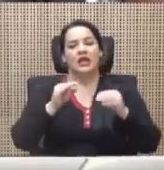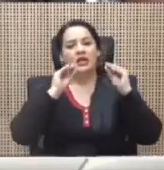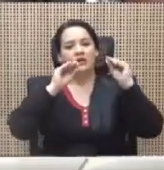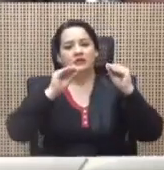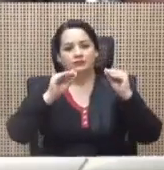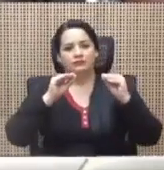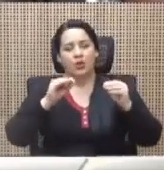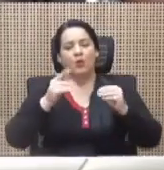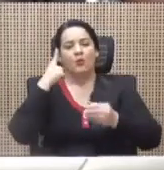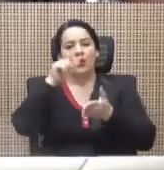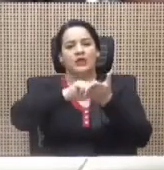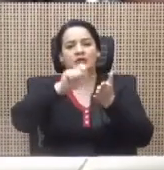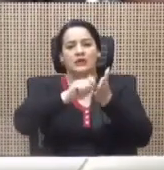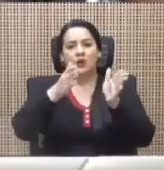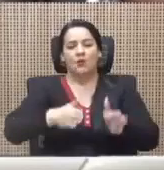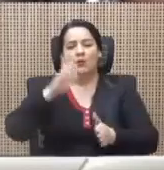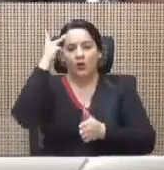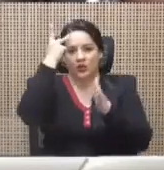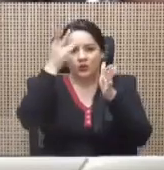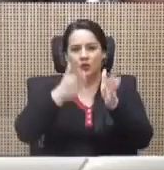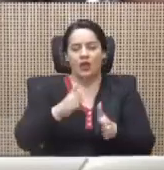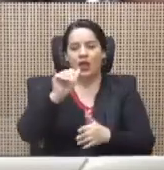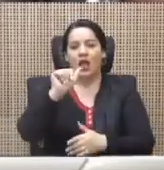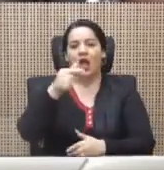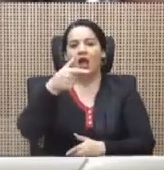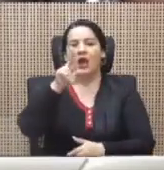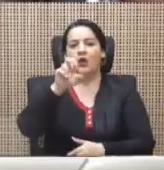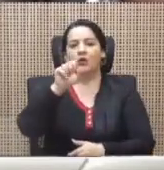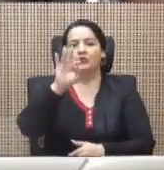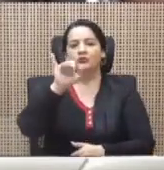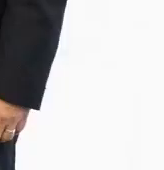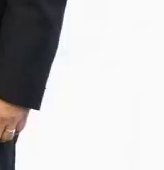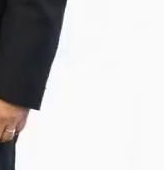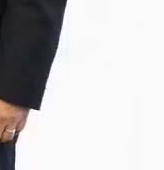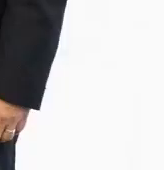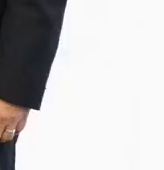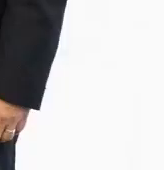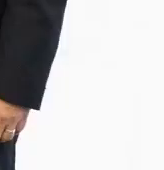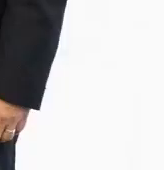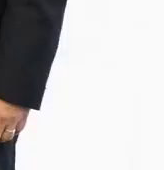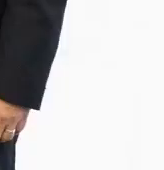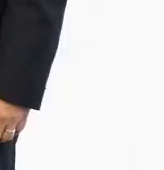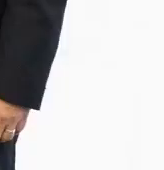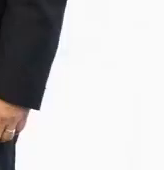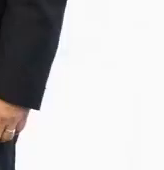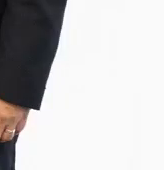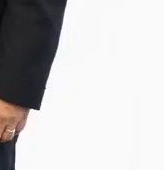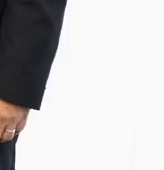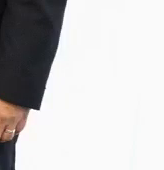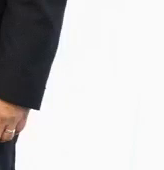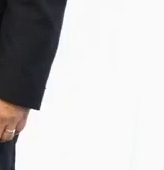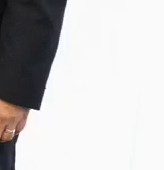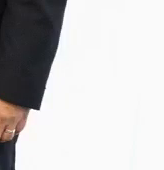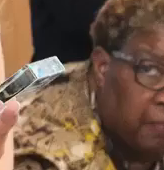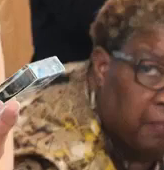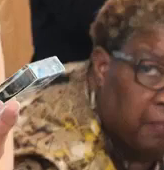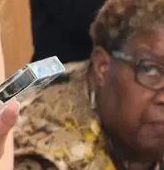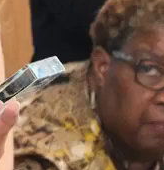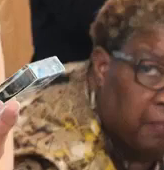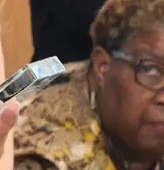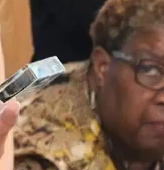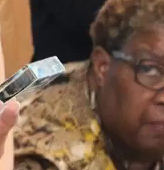el escritor y politólogo Agustín Laje de Argentina. A don Agustín lo tuvimos acá en la Asamblea